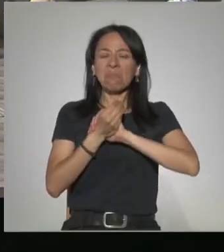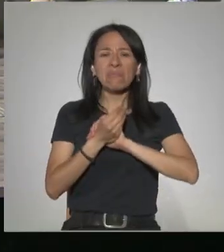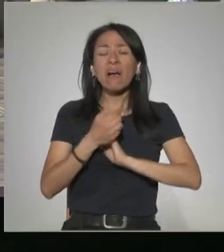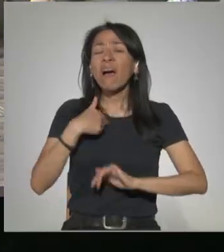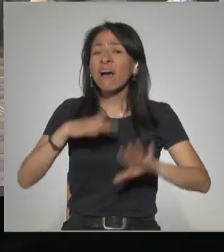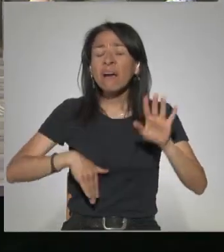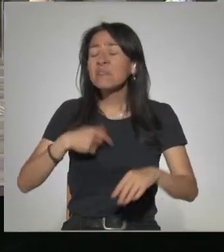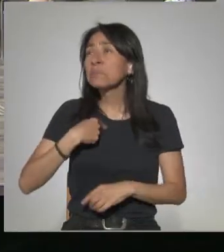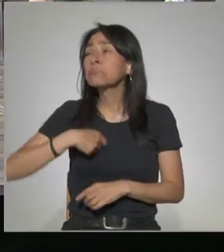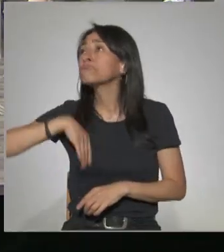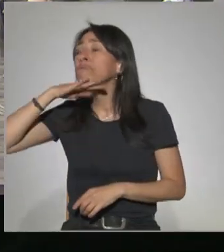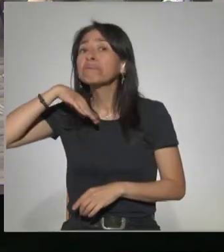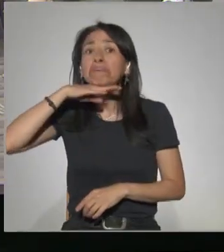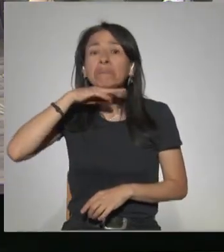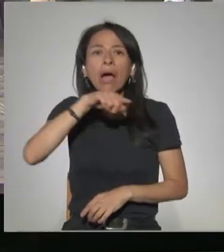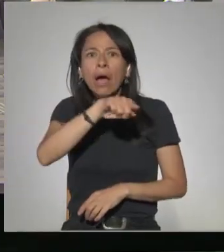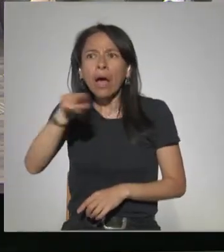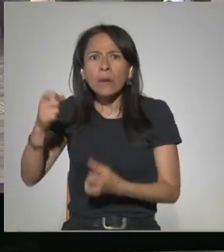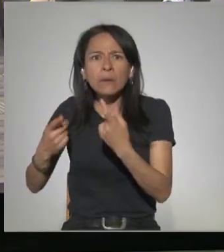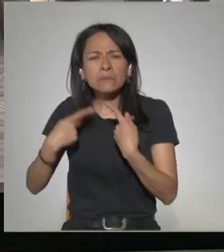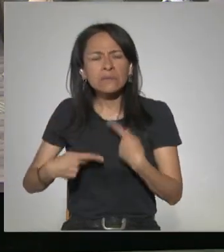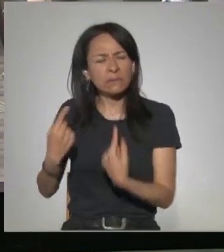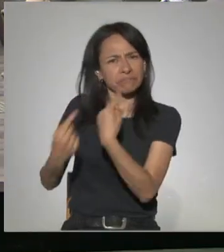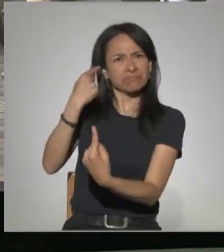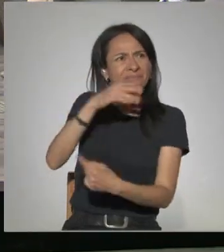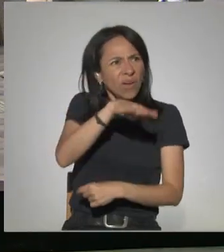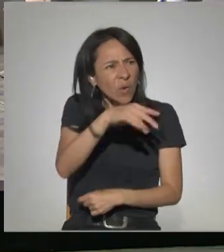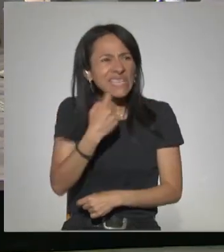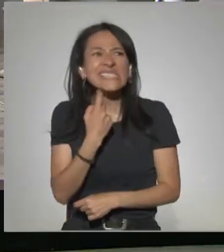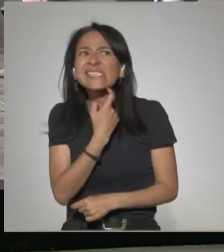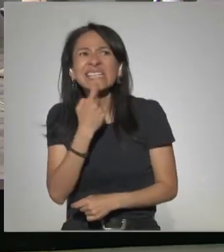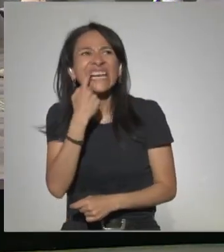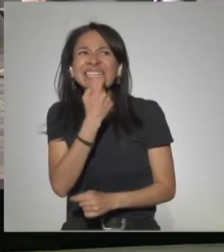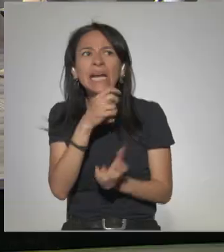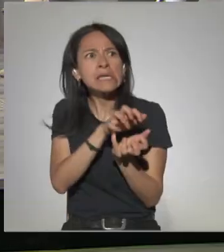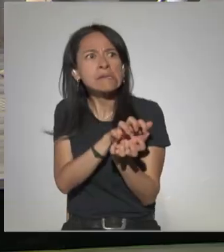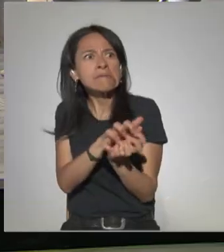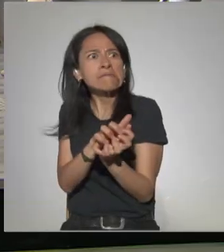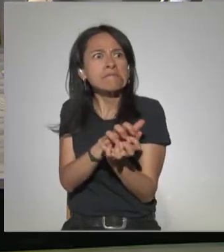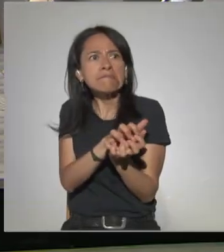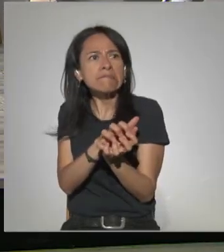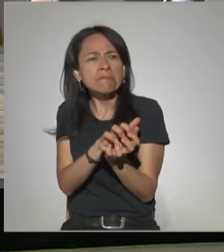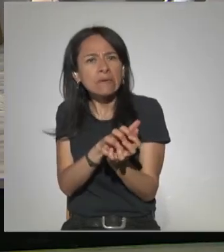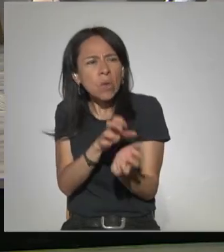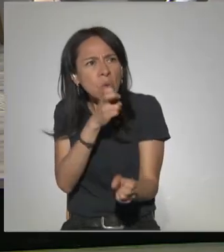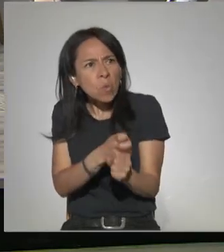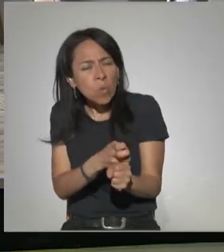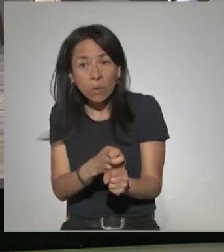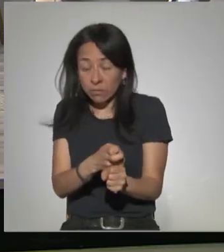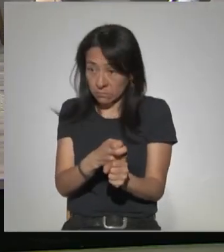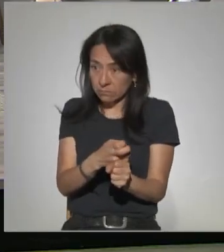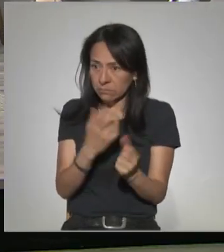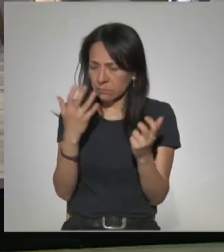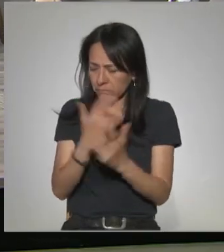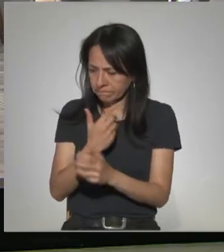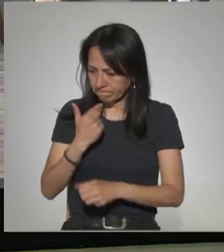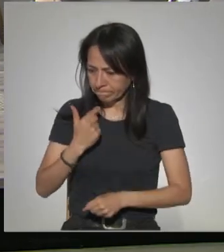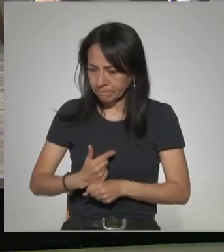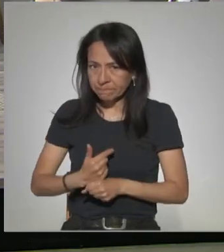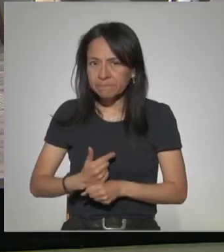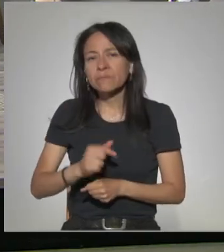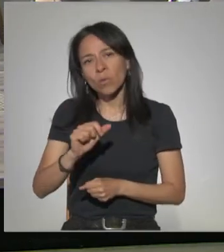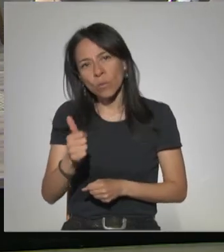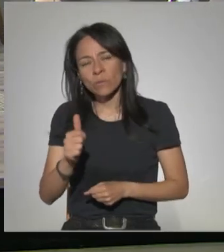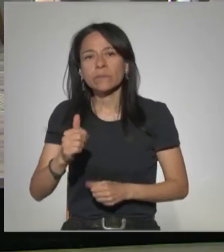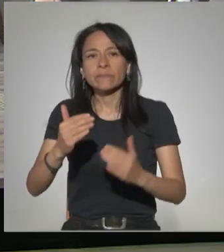oye, estás apretando la mandíbula. Y luego tengo también el comentario de Laura y ella nos dice,